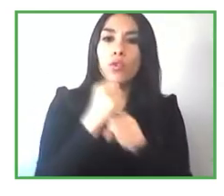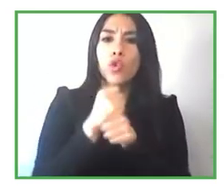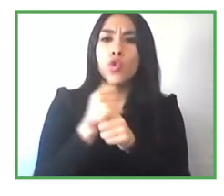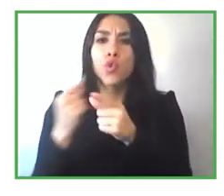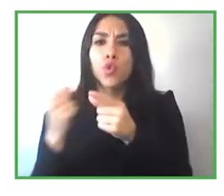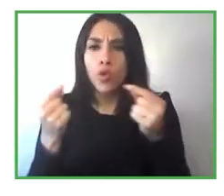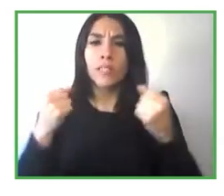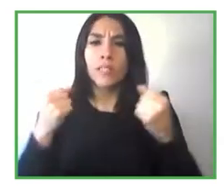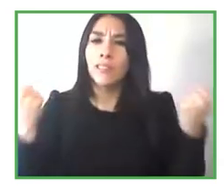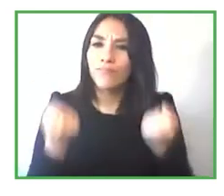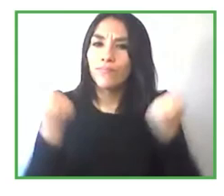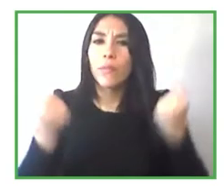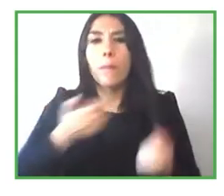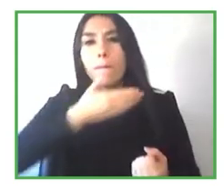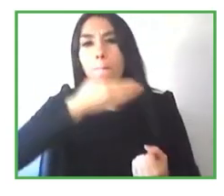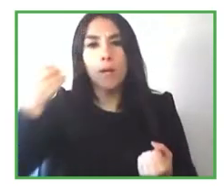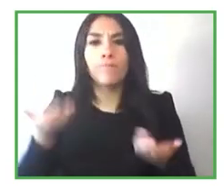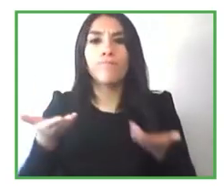que podamos.